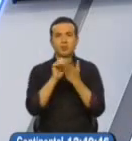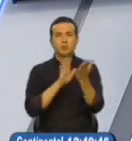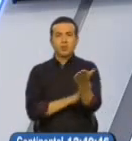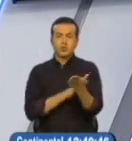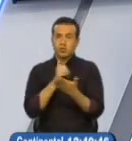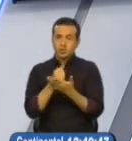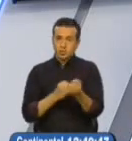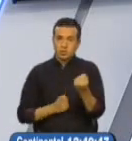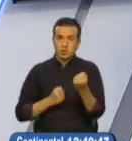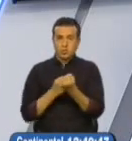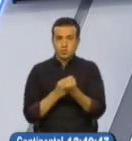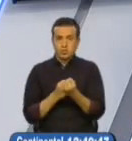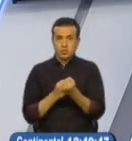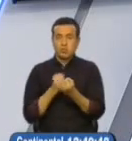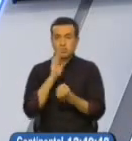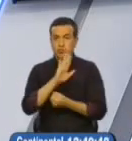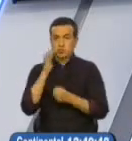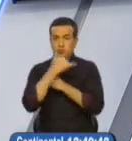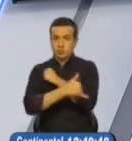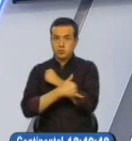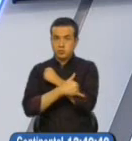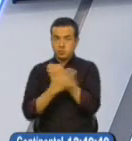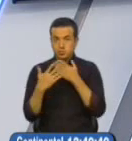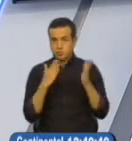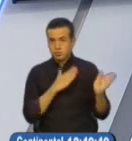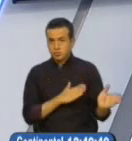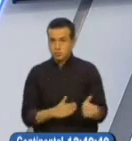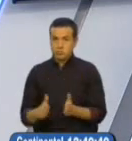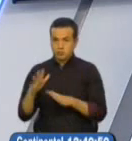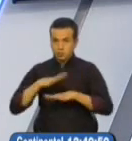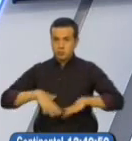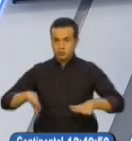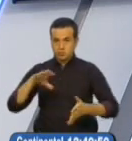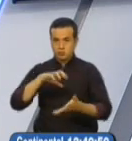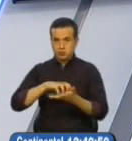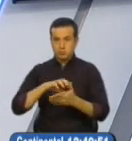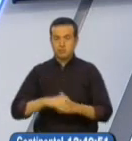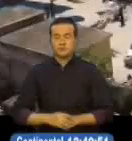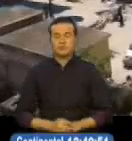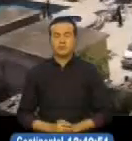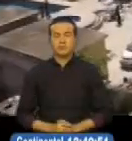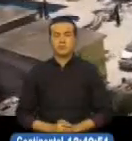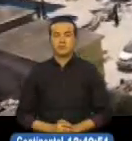de ayuda humanitaria que sus países llevan adelante en dicha provincia.